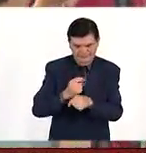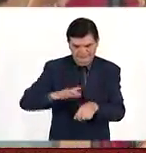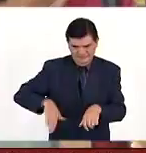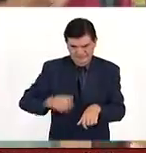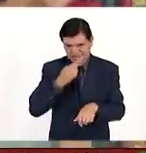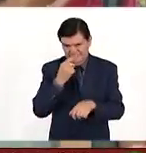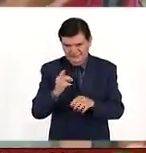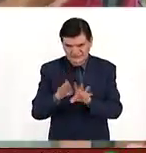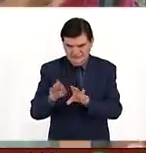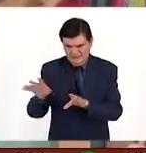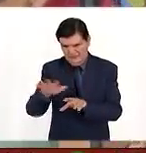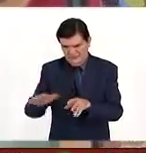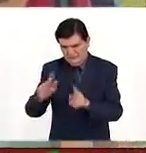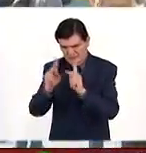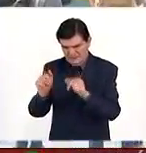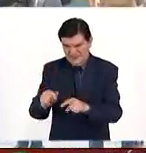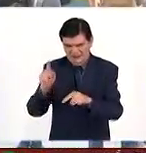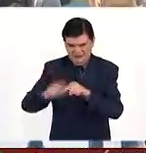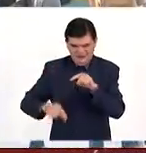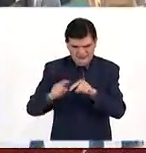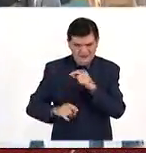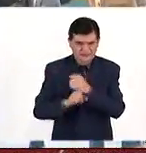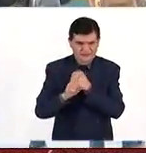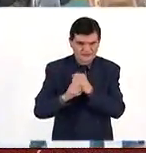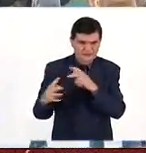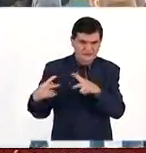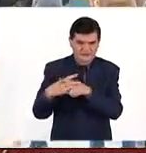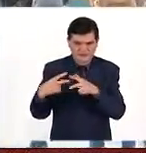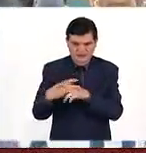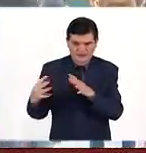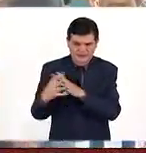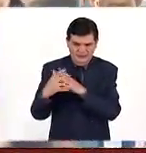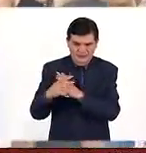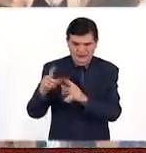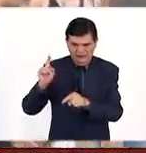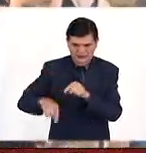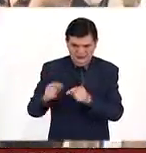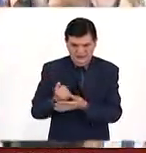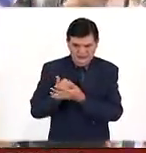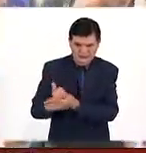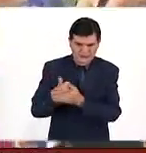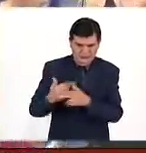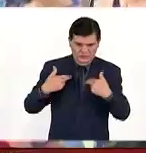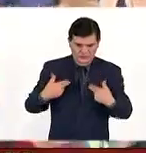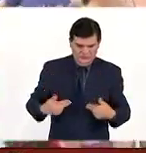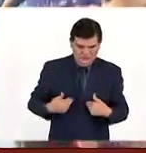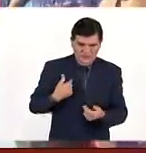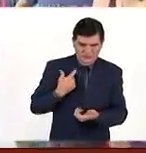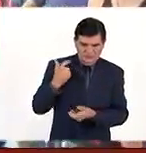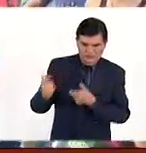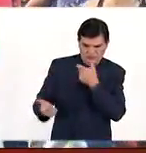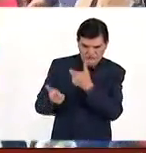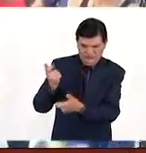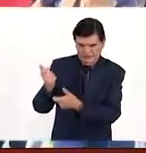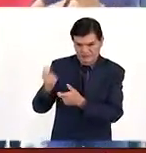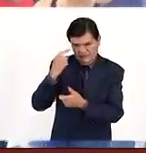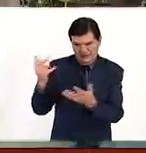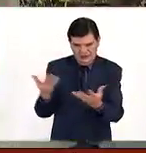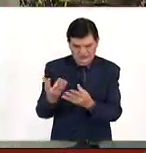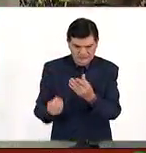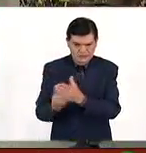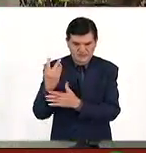comenté en un proceso de pacificación de eliminar el conflicto que se terminen las guerras ayuda humanitaria número 2 inyectar dinero para poder generar